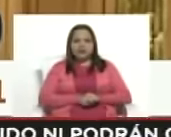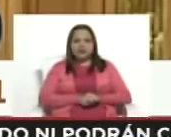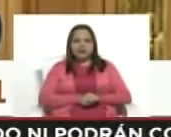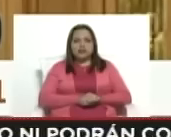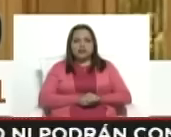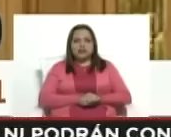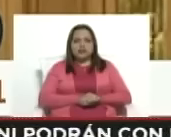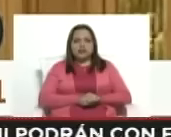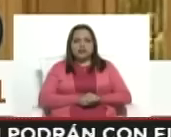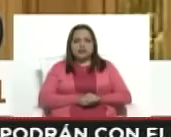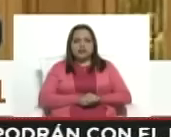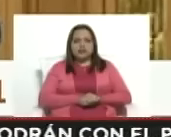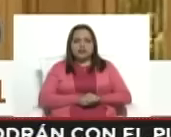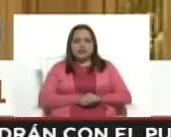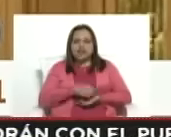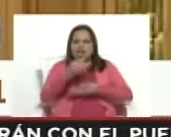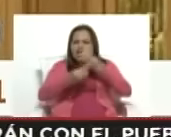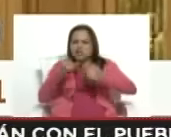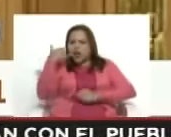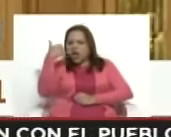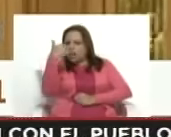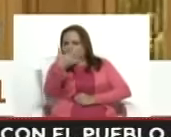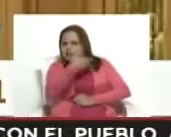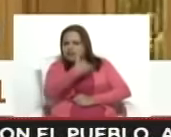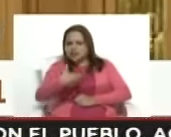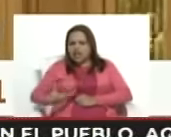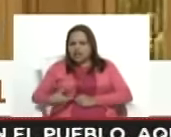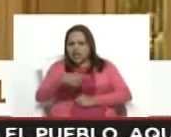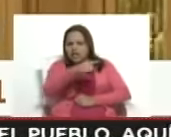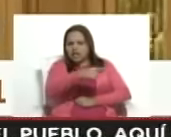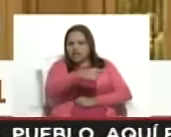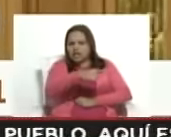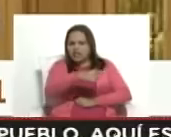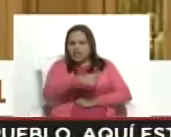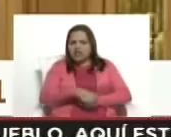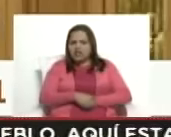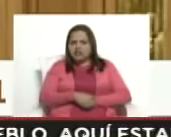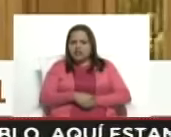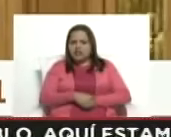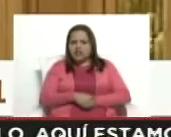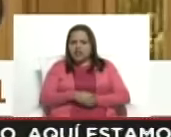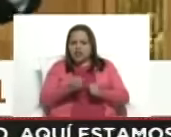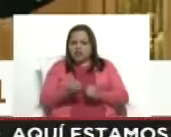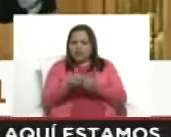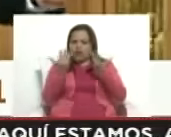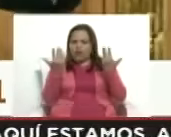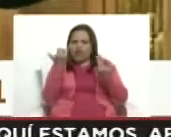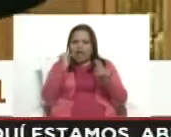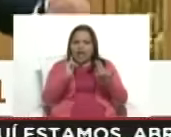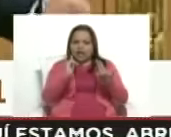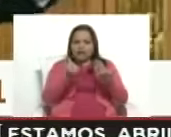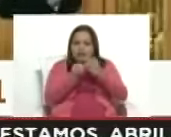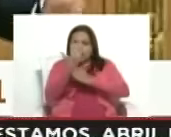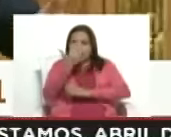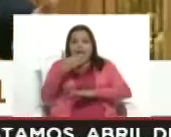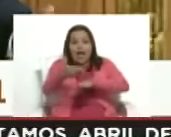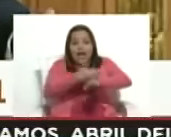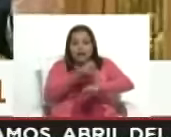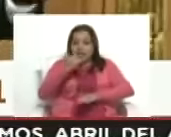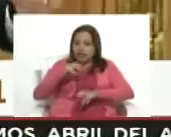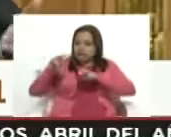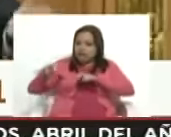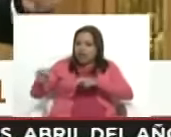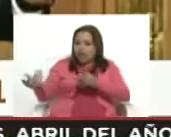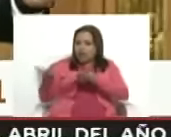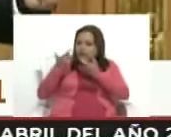me hizo un aló presidente ahí en la fuente del palacio. Y antes había hablado conmigo la noche